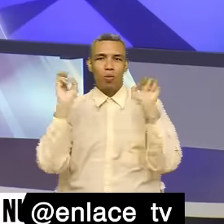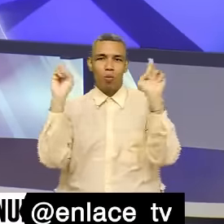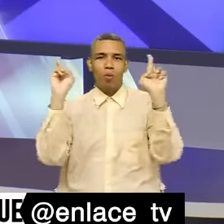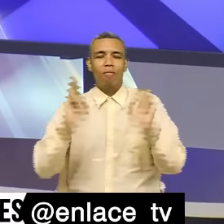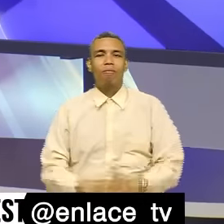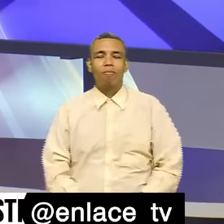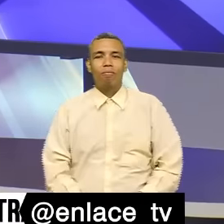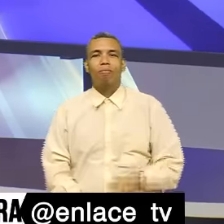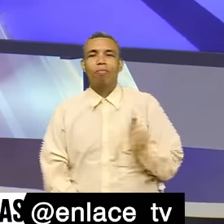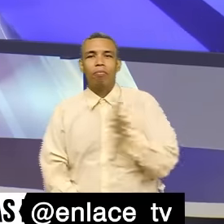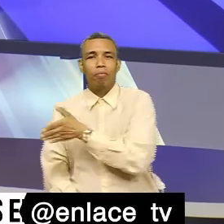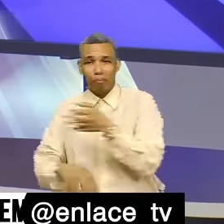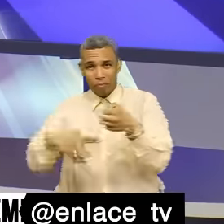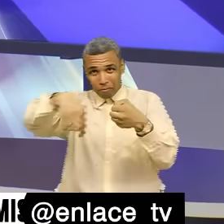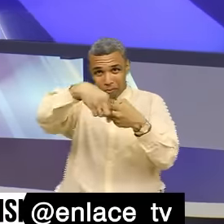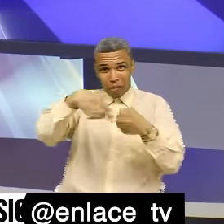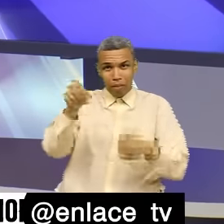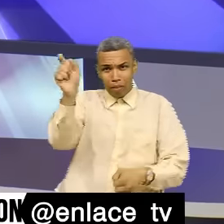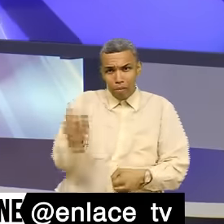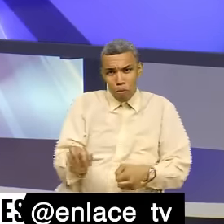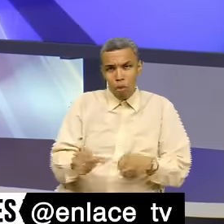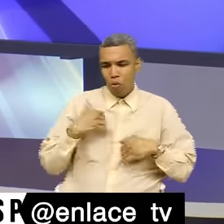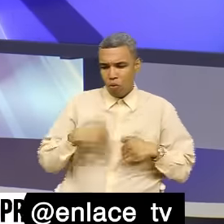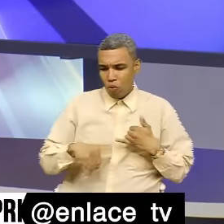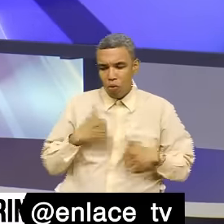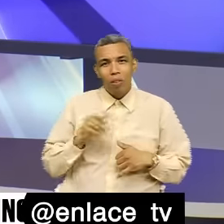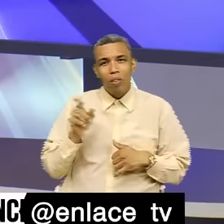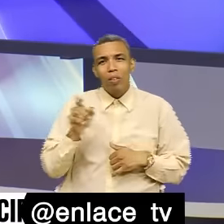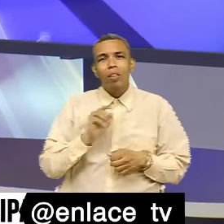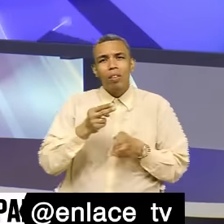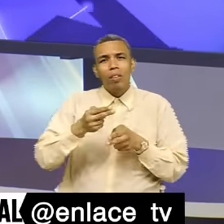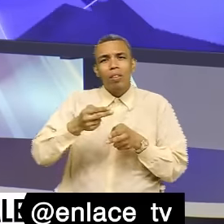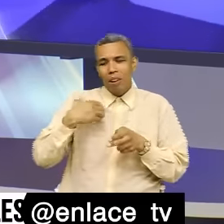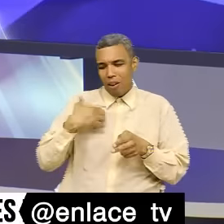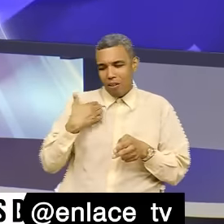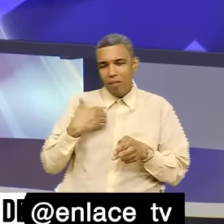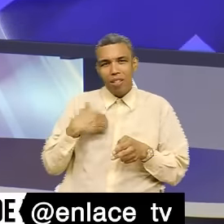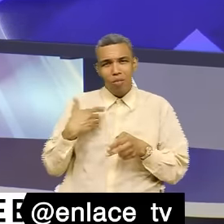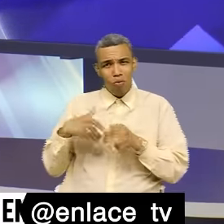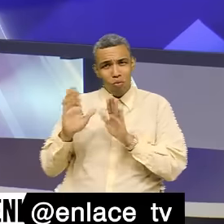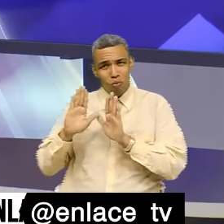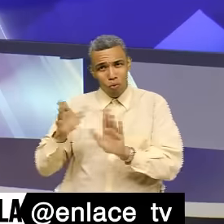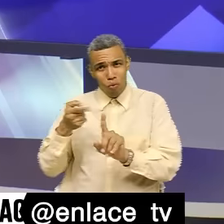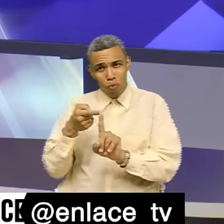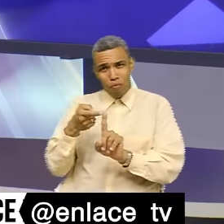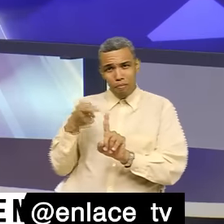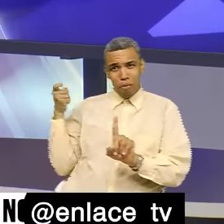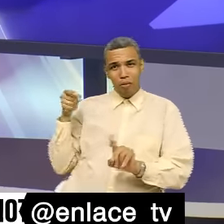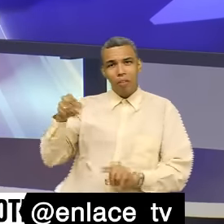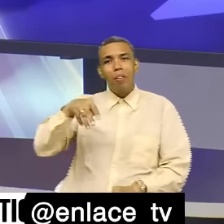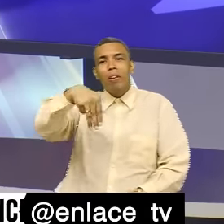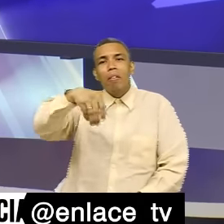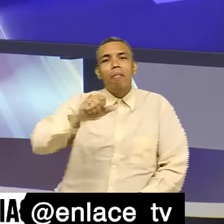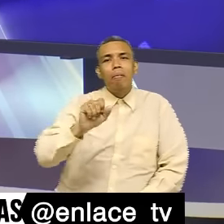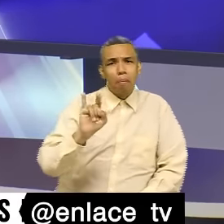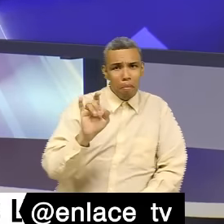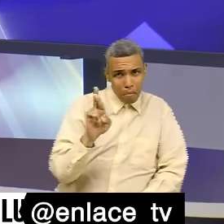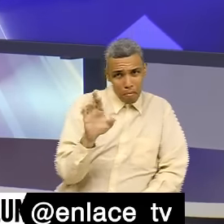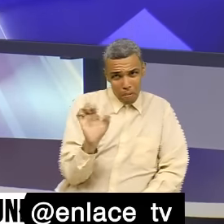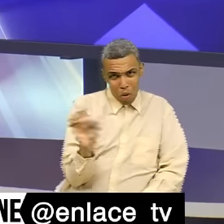jugador argentino Mauro Sergio Bustamante, refuerzo de la Alianza Petrolera para la presente temporada, dialogó con Enlace Noticias sobre